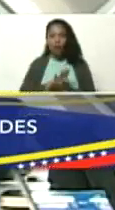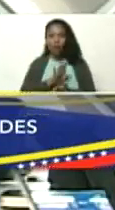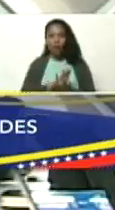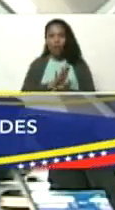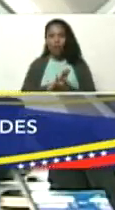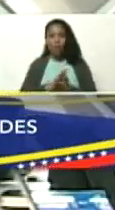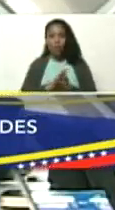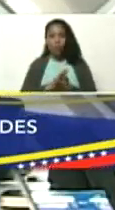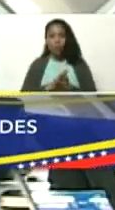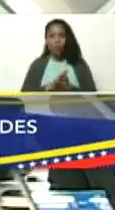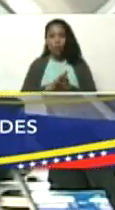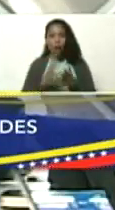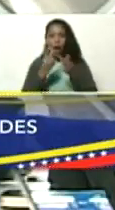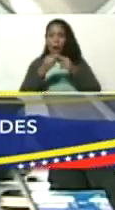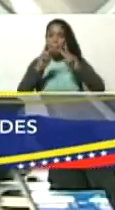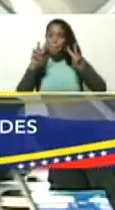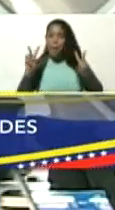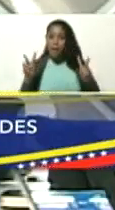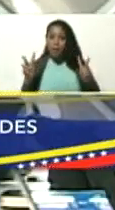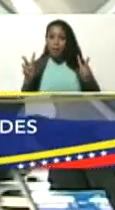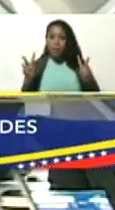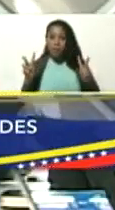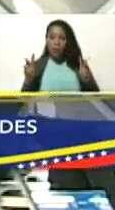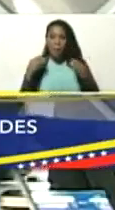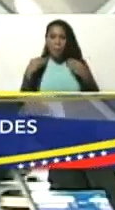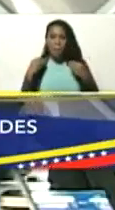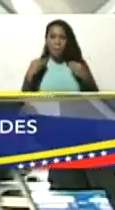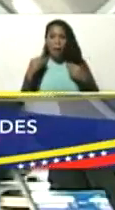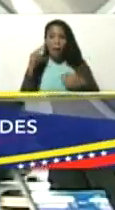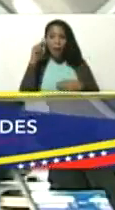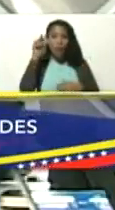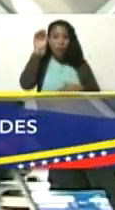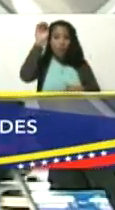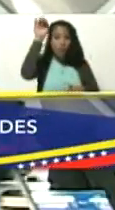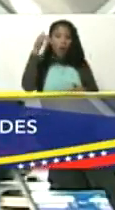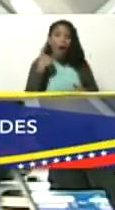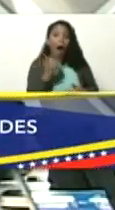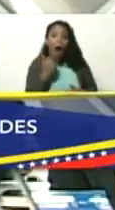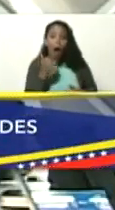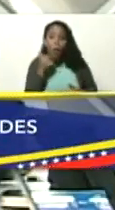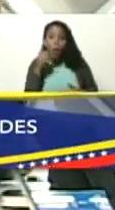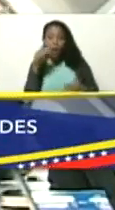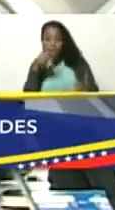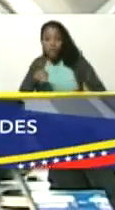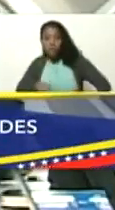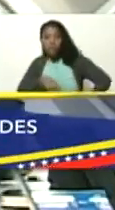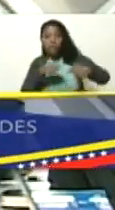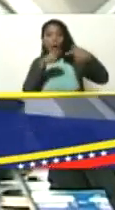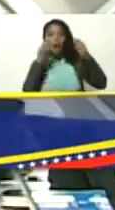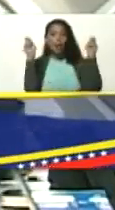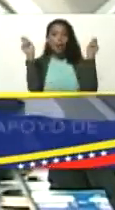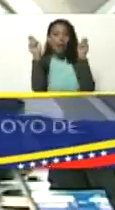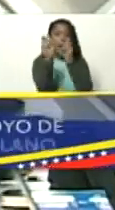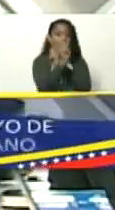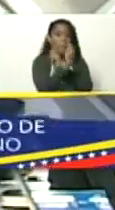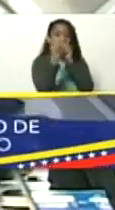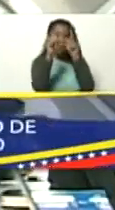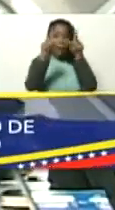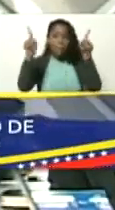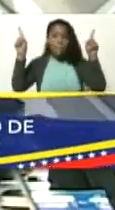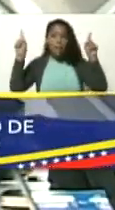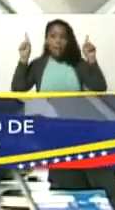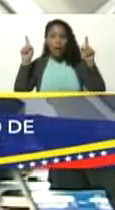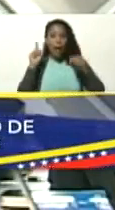la armonía, a la paz y para sobrevenir y enfrentar estos fenómenos del cambio climático que son